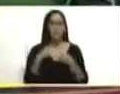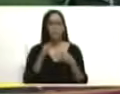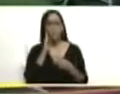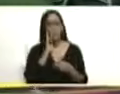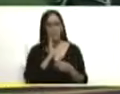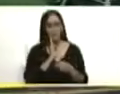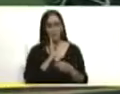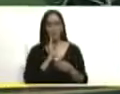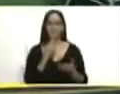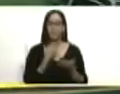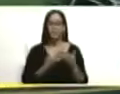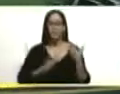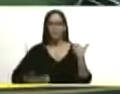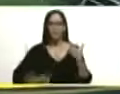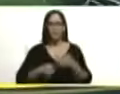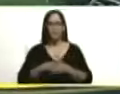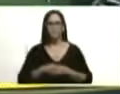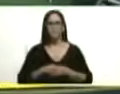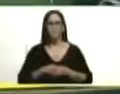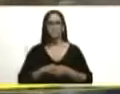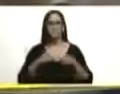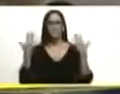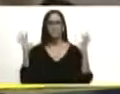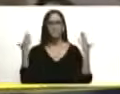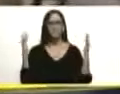Bolivariana. Gracias, presidente.